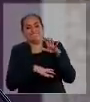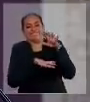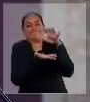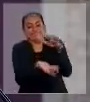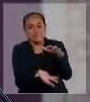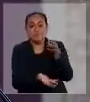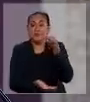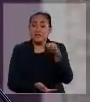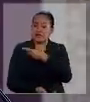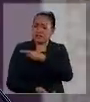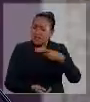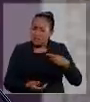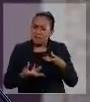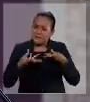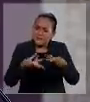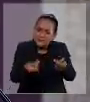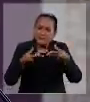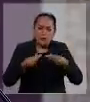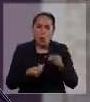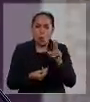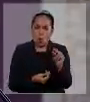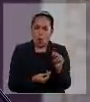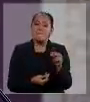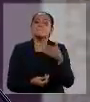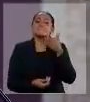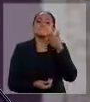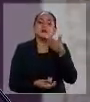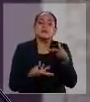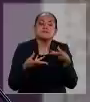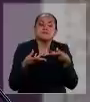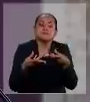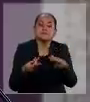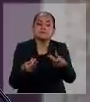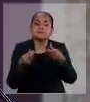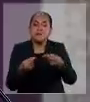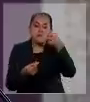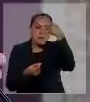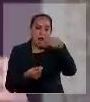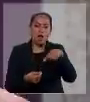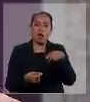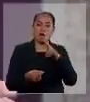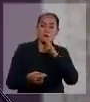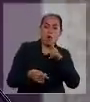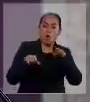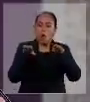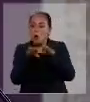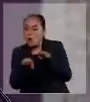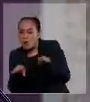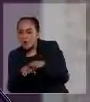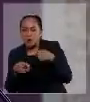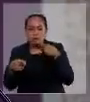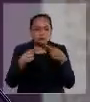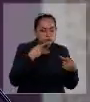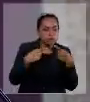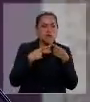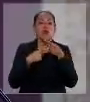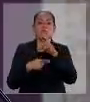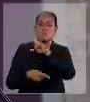más. En este caso quiere decir pues, que vayamos mejorando la forma como se habla, el sector privado, la